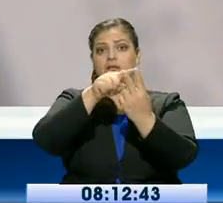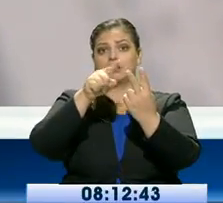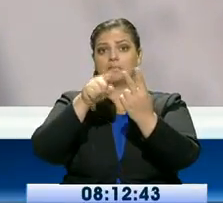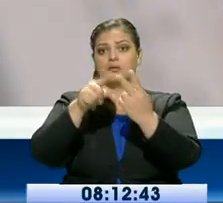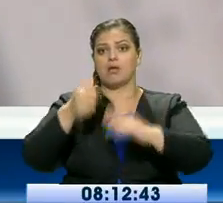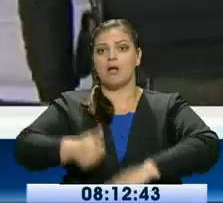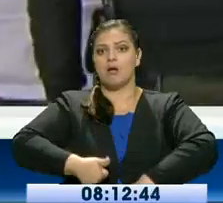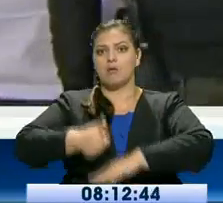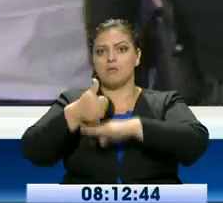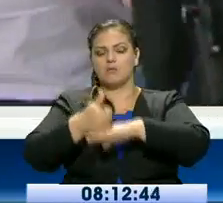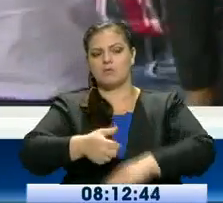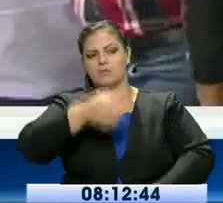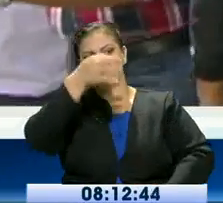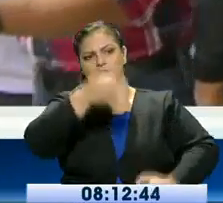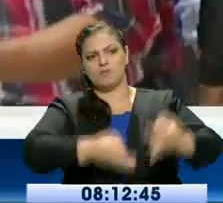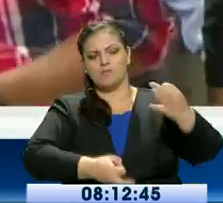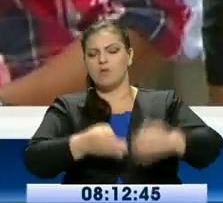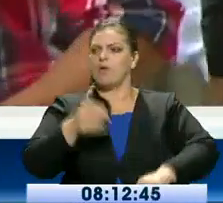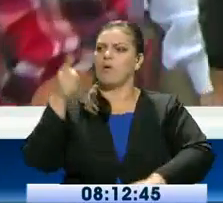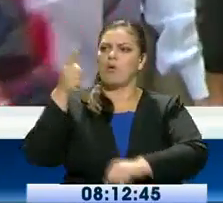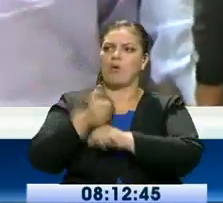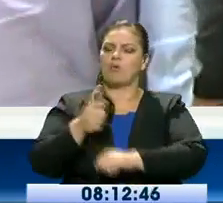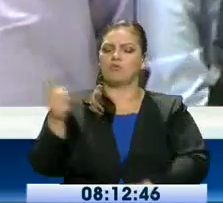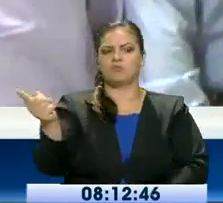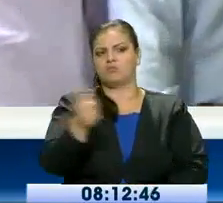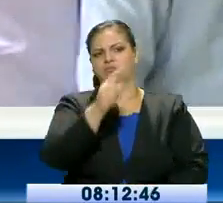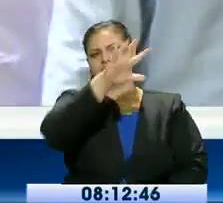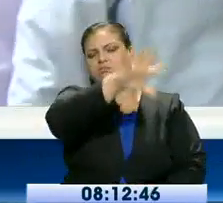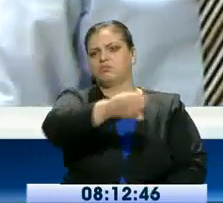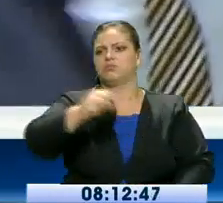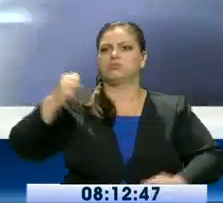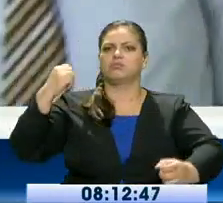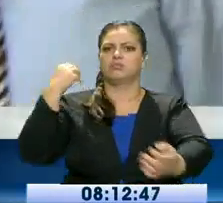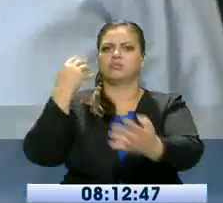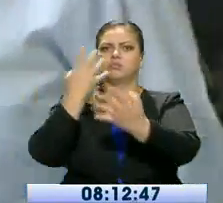y finalmente quedaron en calidad de detenidos, informó Charlie Pisa.